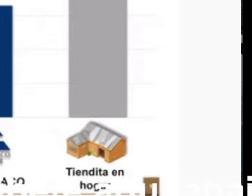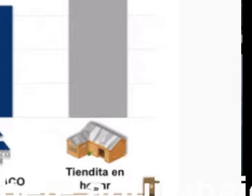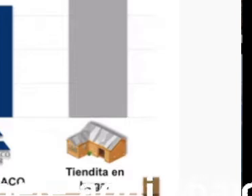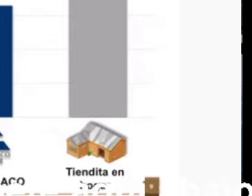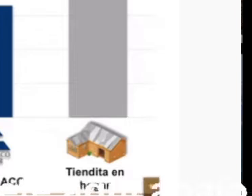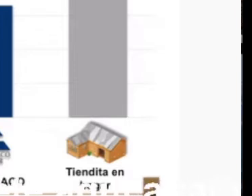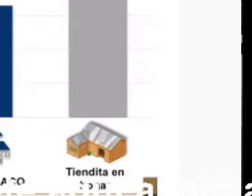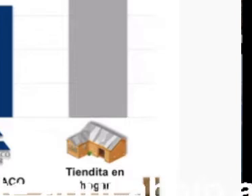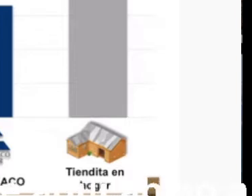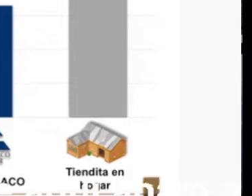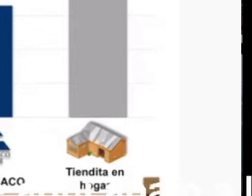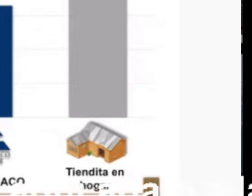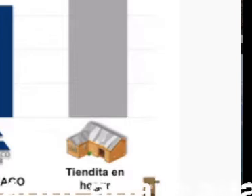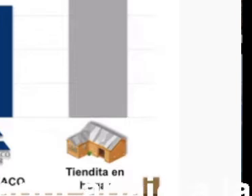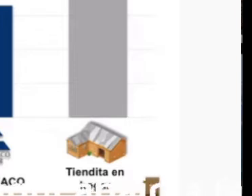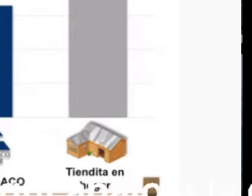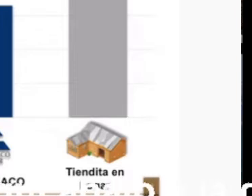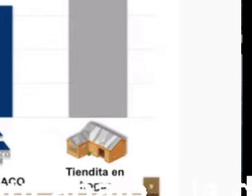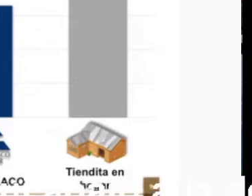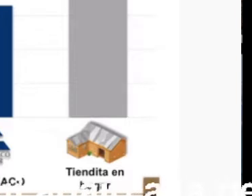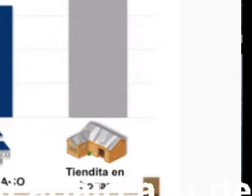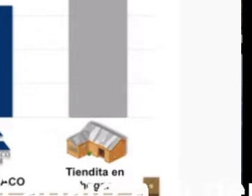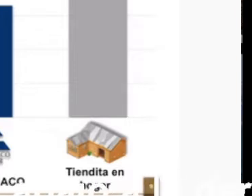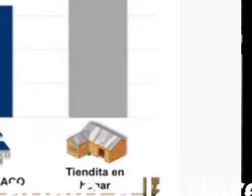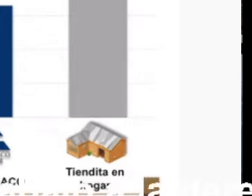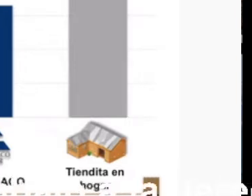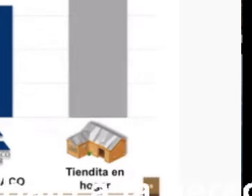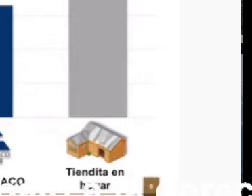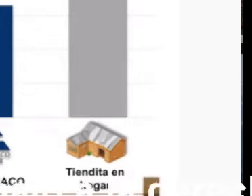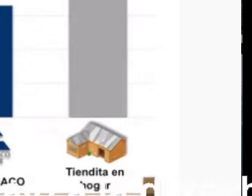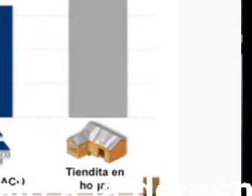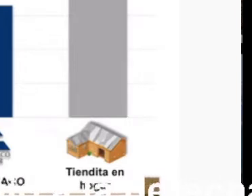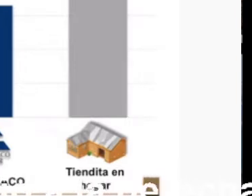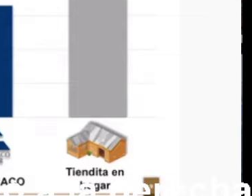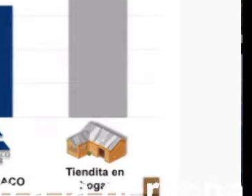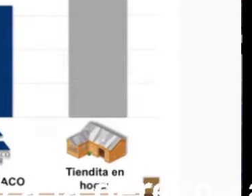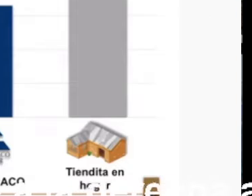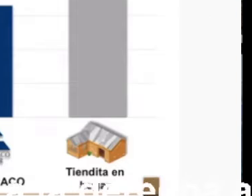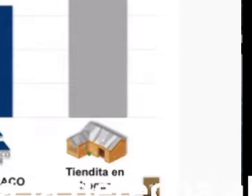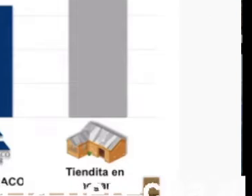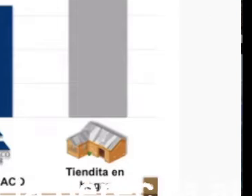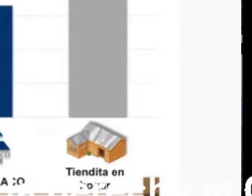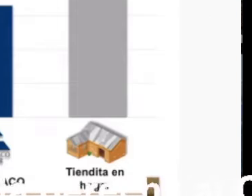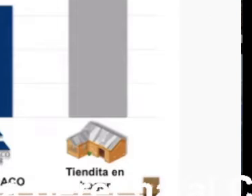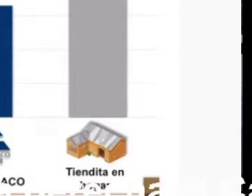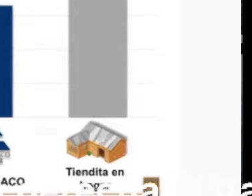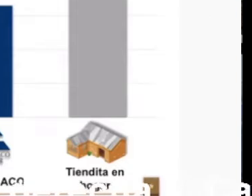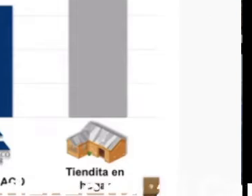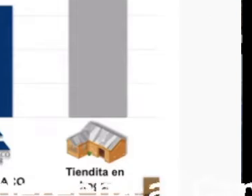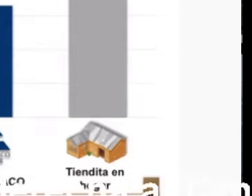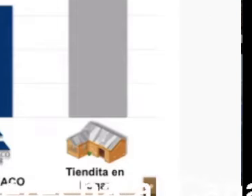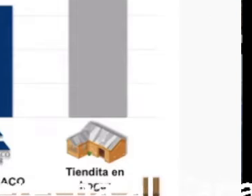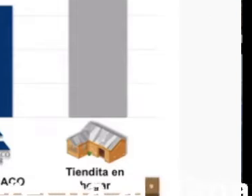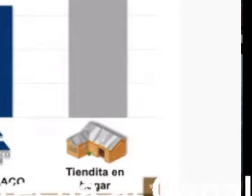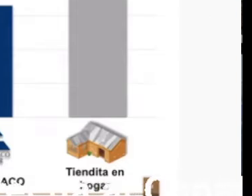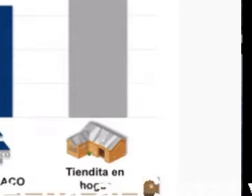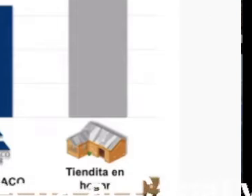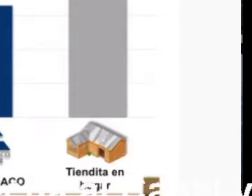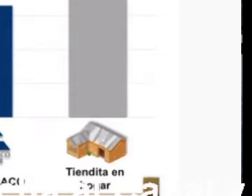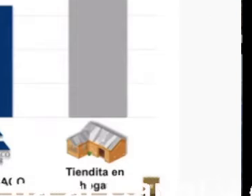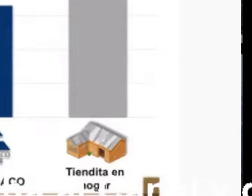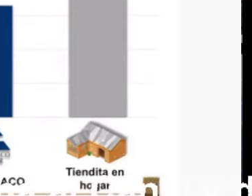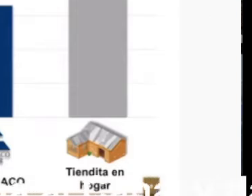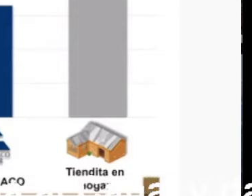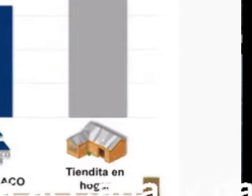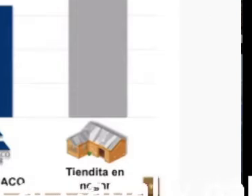primero porque hay 19 mil 376 sexos integrados a la sociedad de autoabasto son